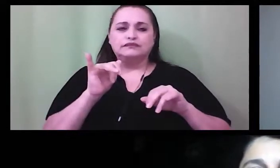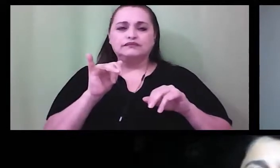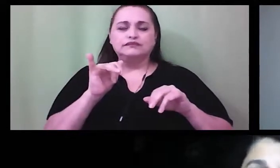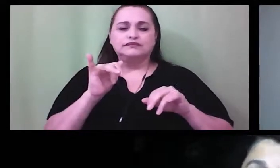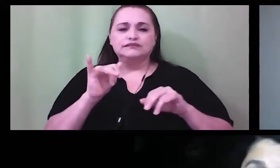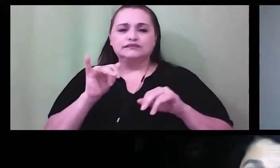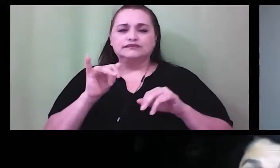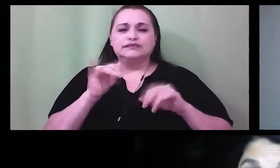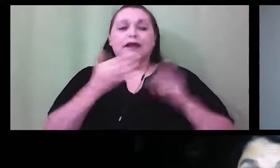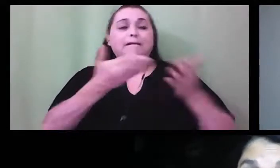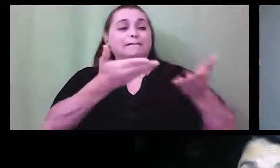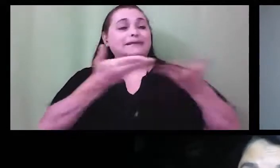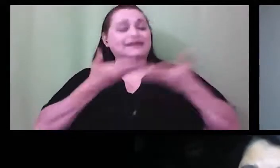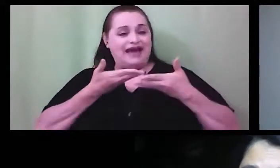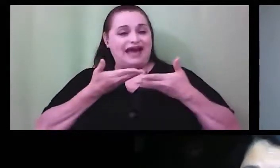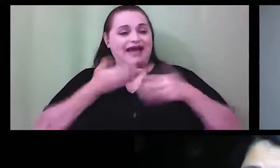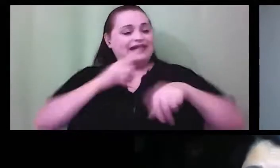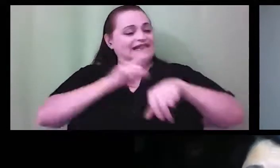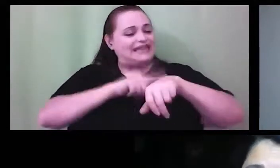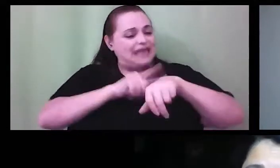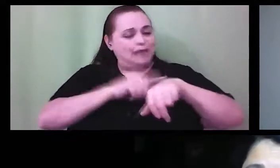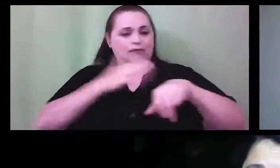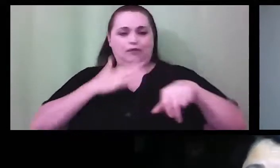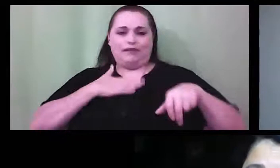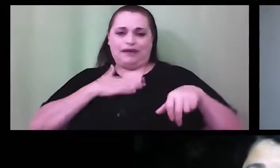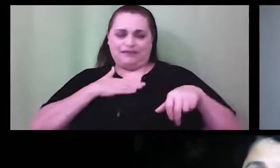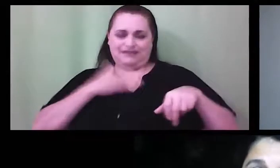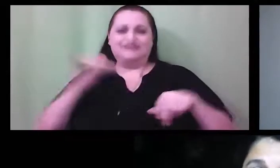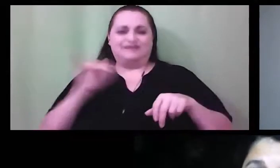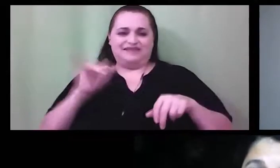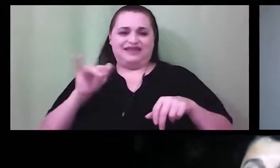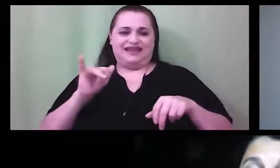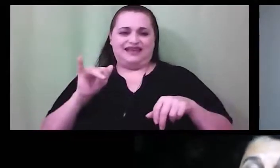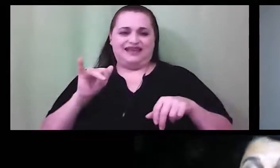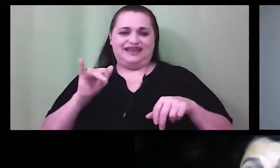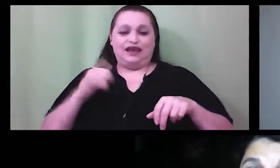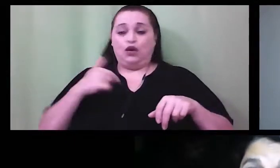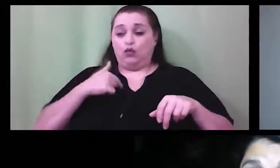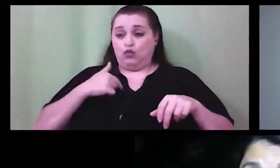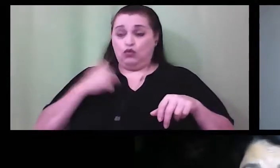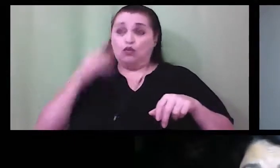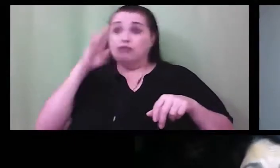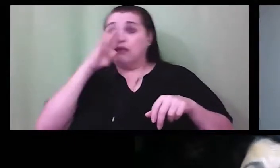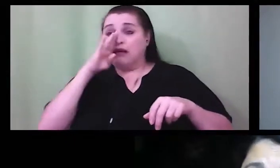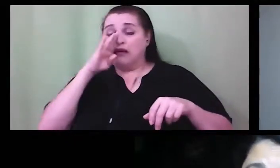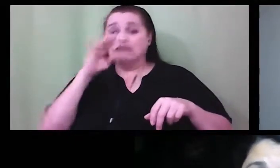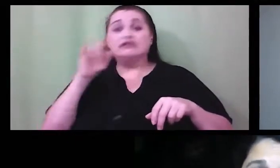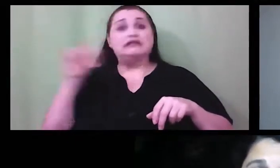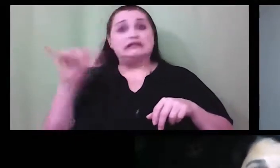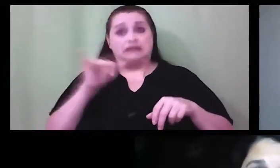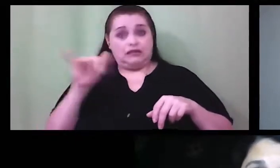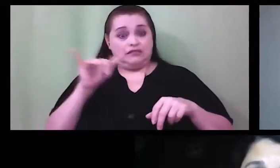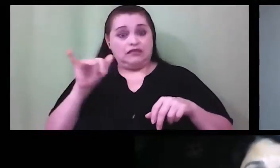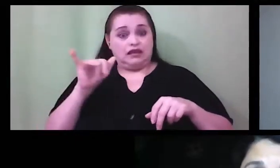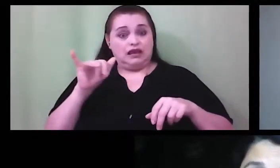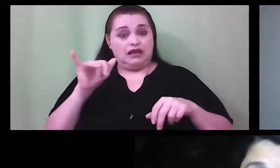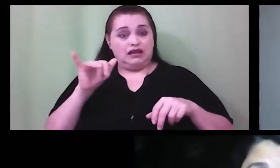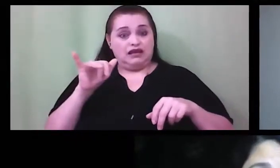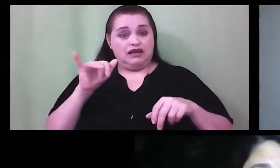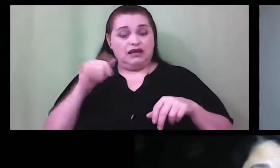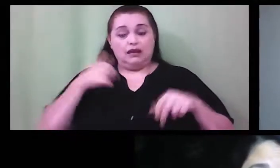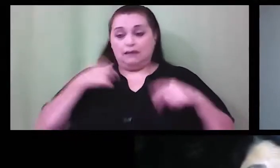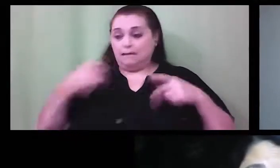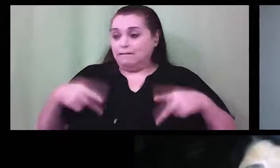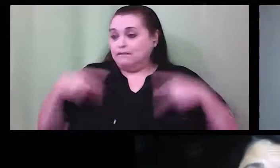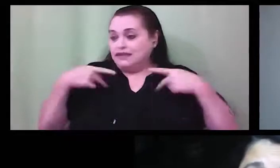el que me den como también mi tiempo para mí. Ajá. Porque uno como mamá también tiene que tener su vida y